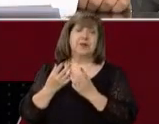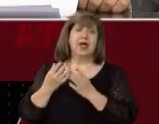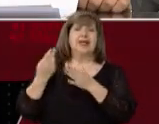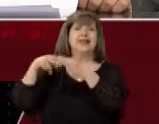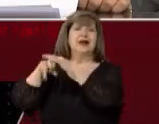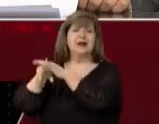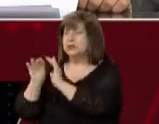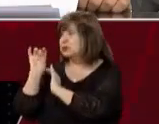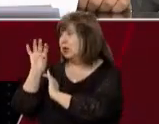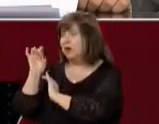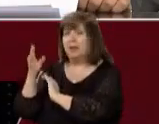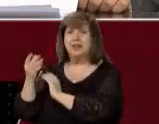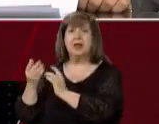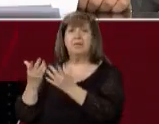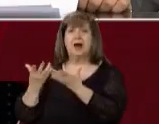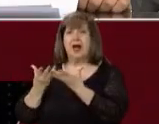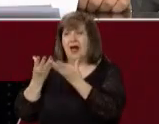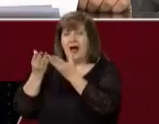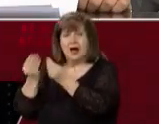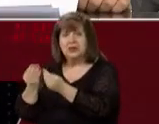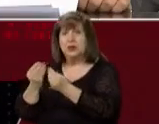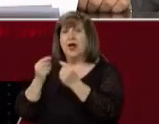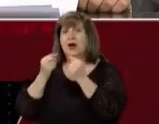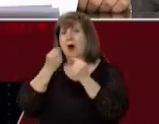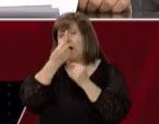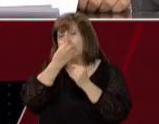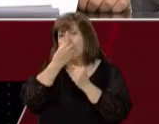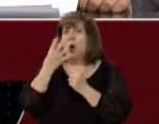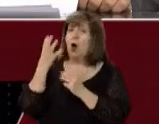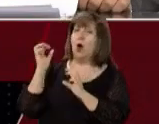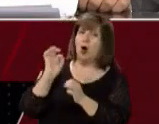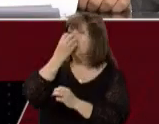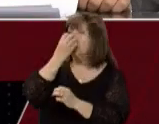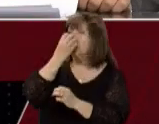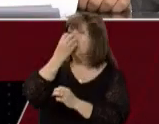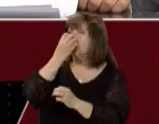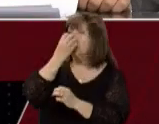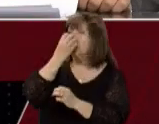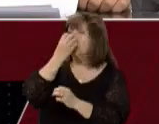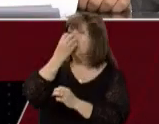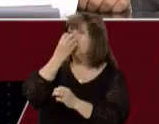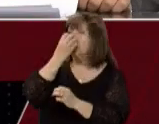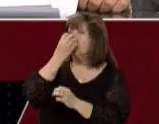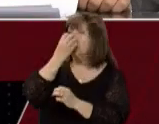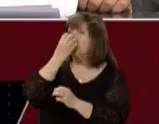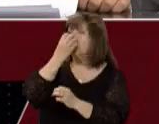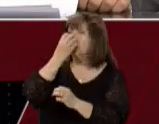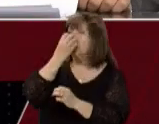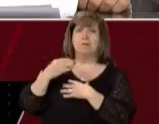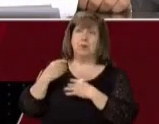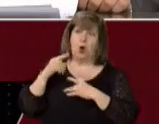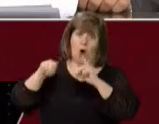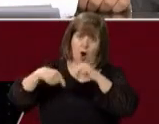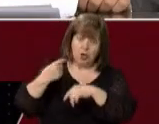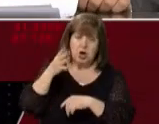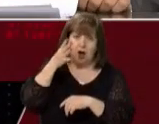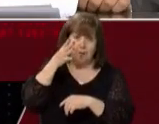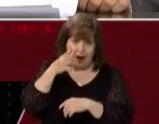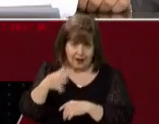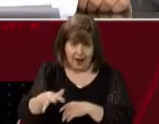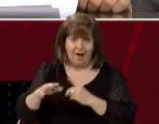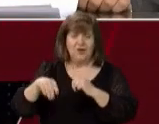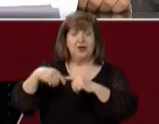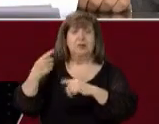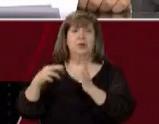de internación es solamente para apoyarlo con una cánula o una máscara de oxígeno, y ya los pacientes más graves, que pueden ser, hay pacientes